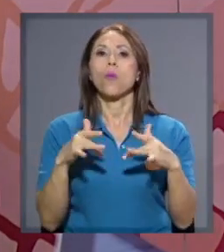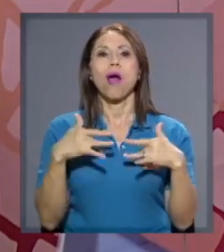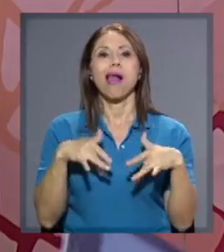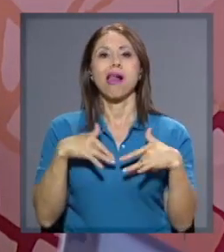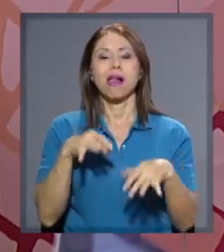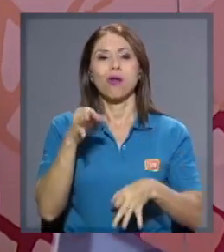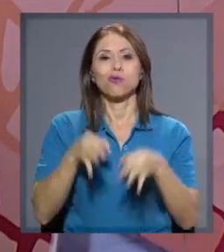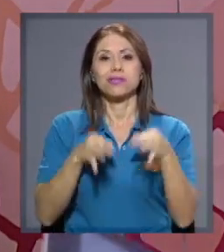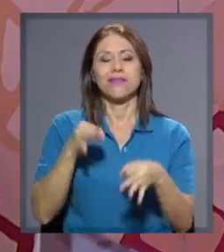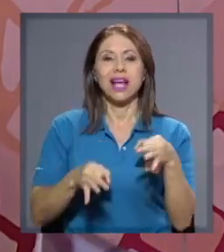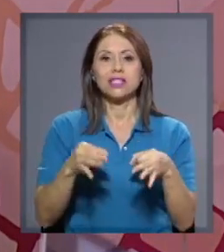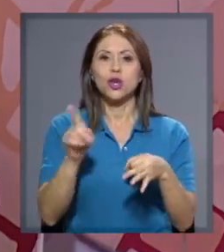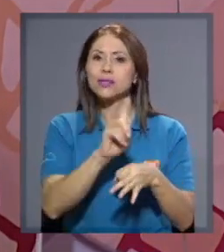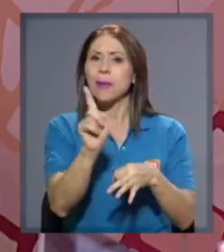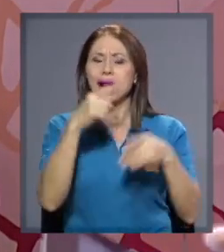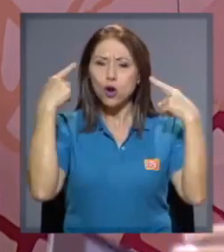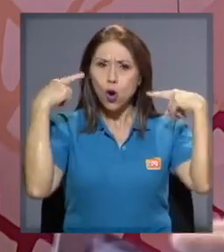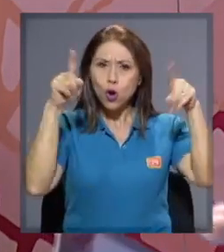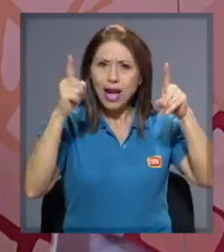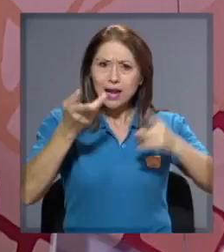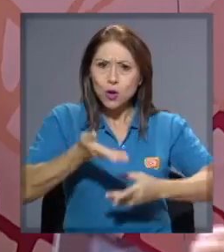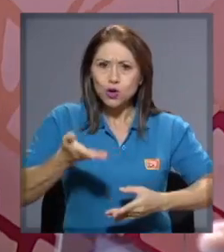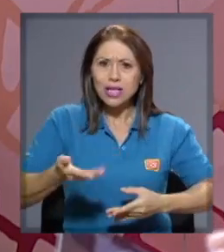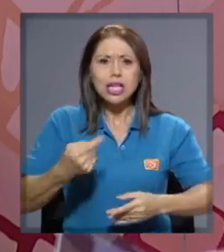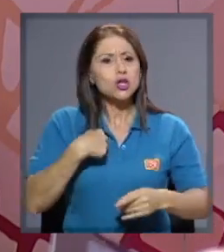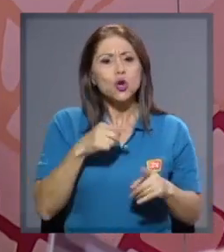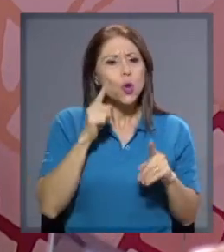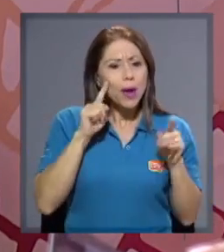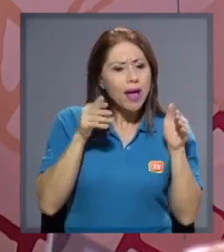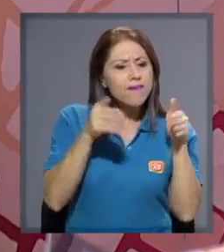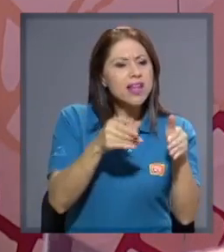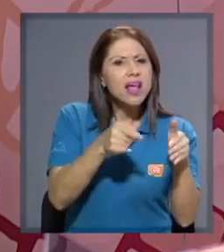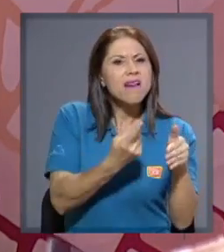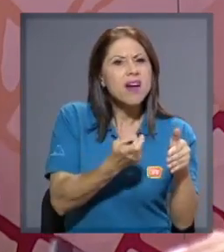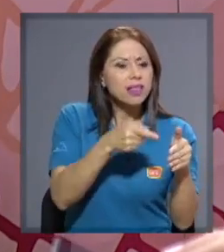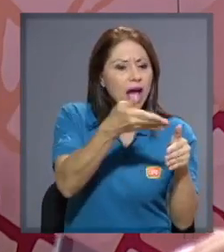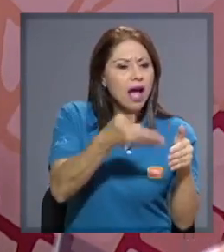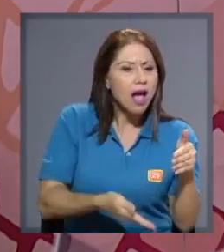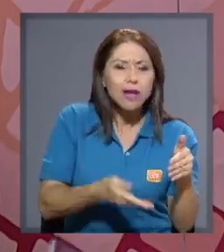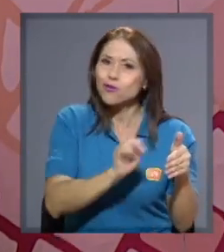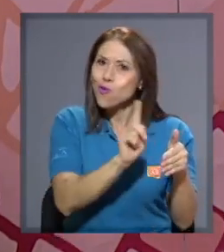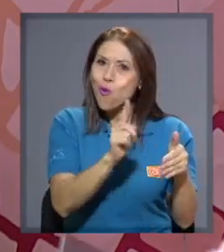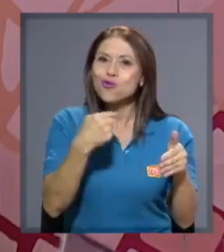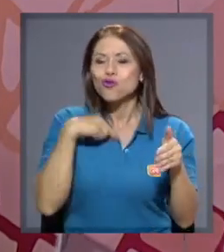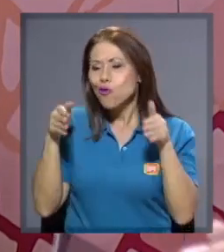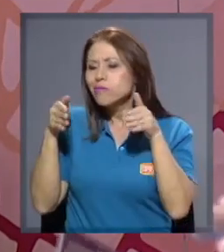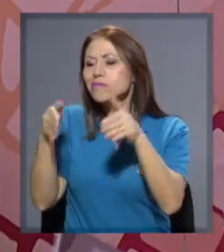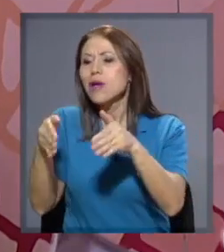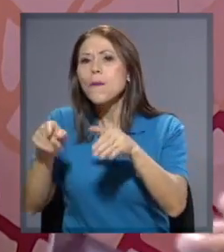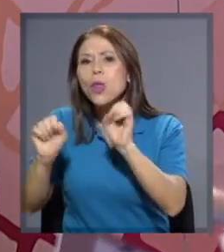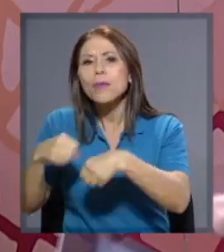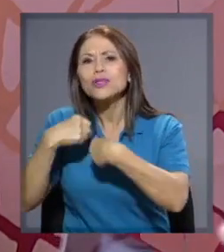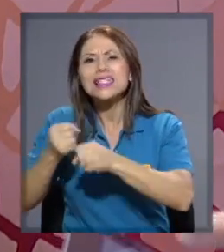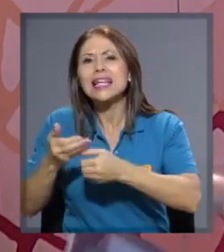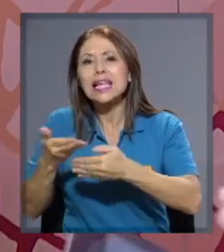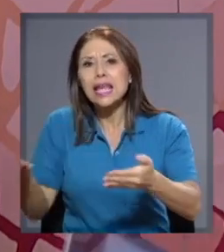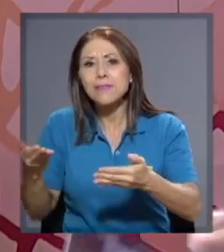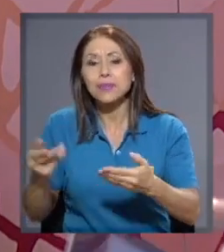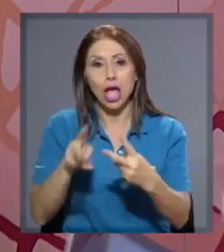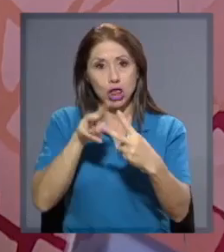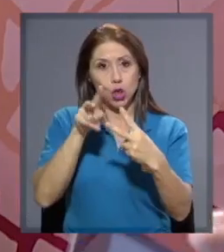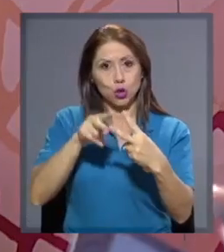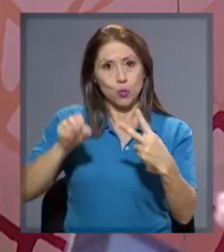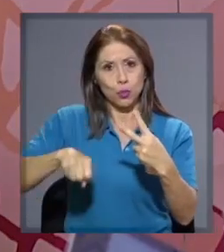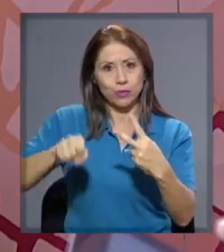conclusiones yo no me voy a centrar en lo que hace falta sino me voy a centrar en lo que podemos hacer aquí tenemos dos posibilidades y es